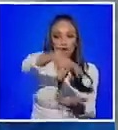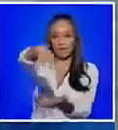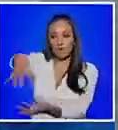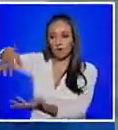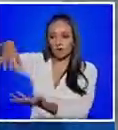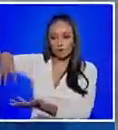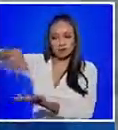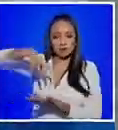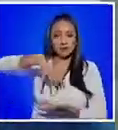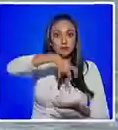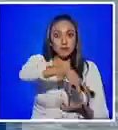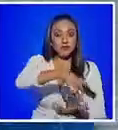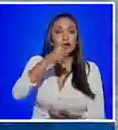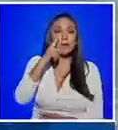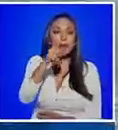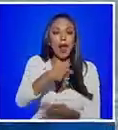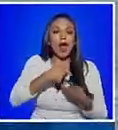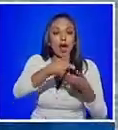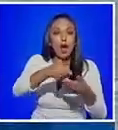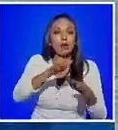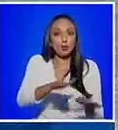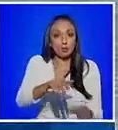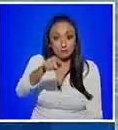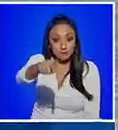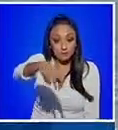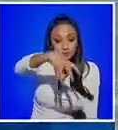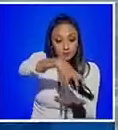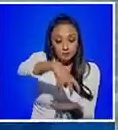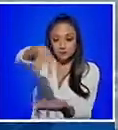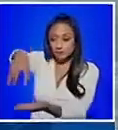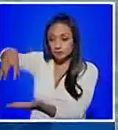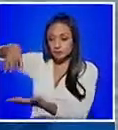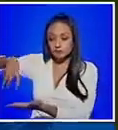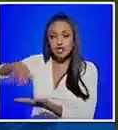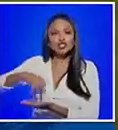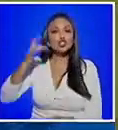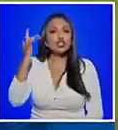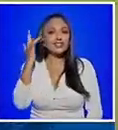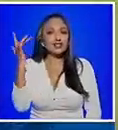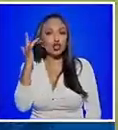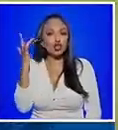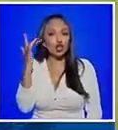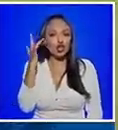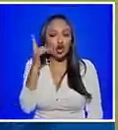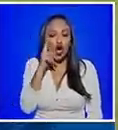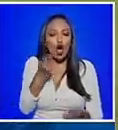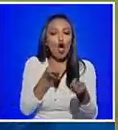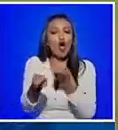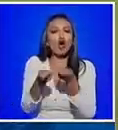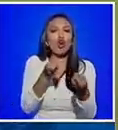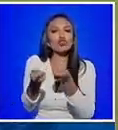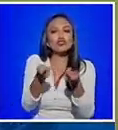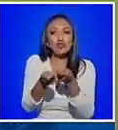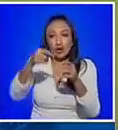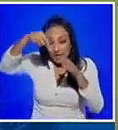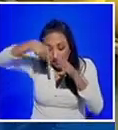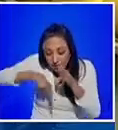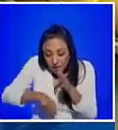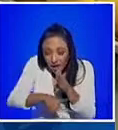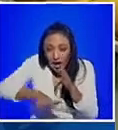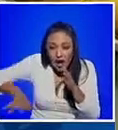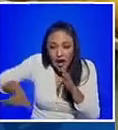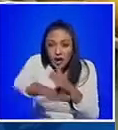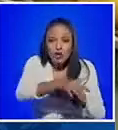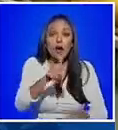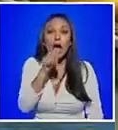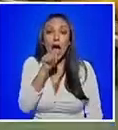espejo de agua de la laguna. Estos artefactos emiten frecuencias de ultrasonido para controlar bacterias y microorganismos.